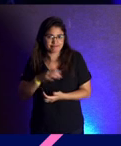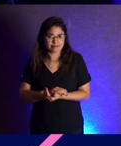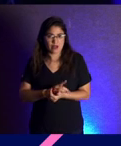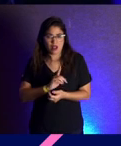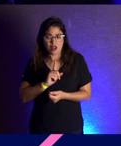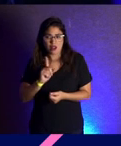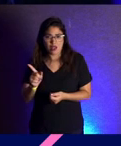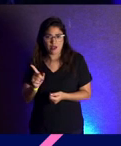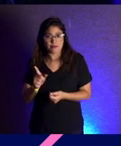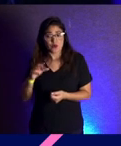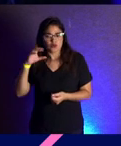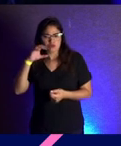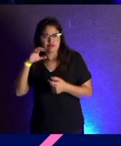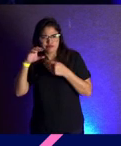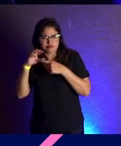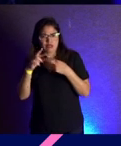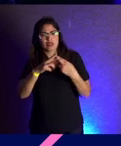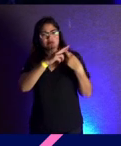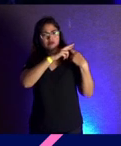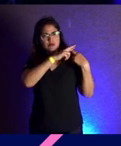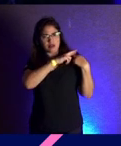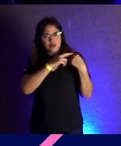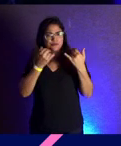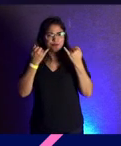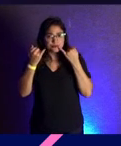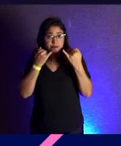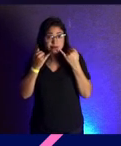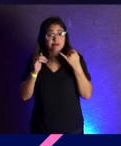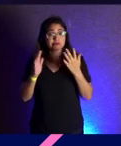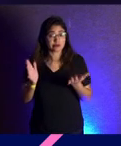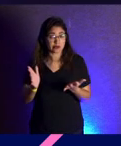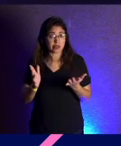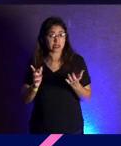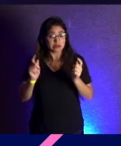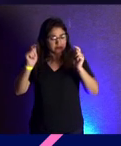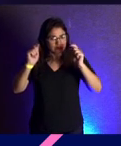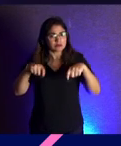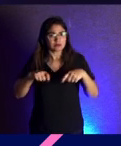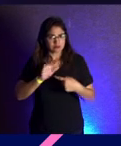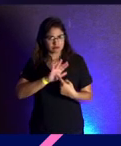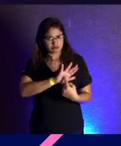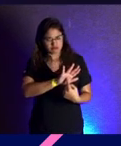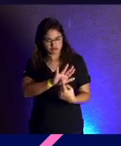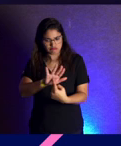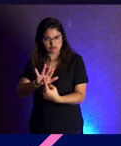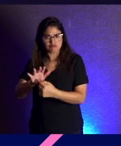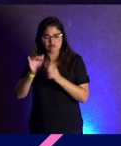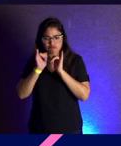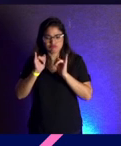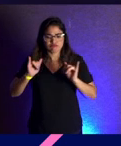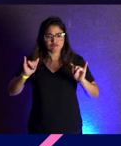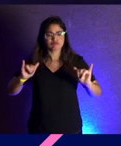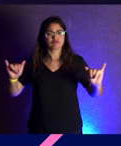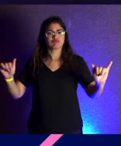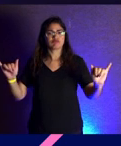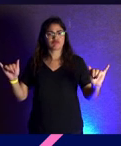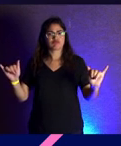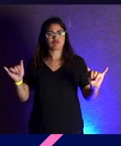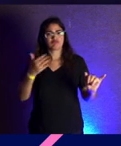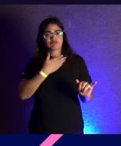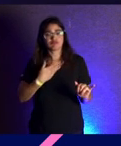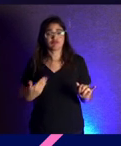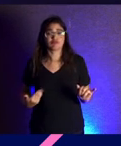su dato y está proporcionando los datos que incluyen el artículo más que para que ustedes